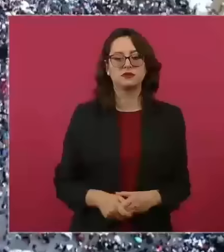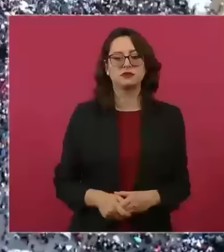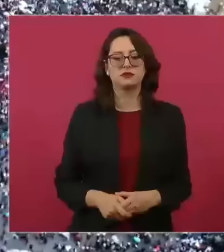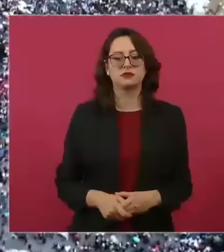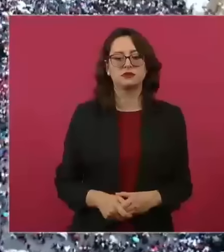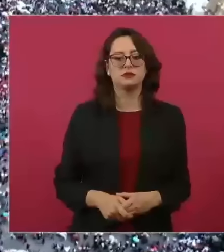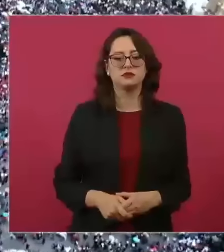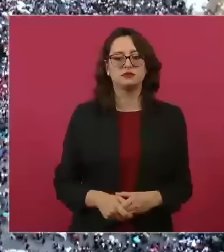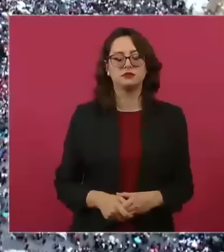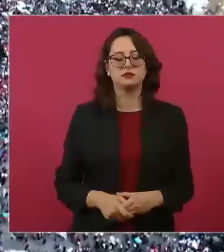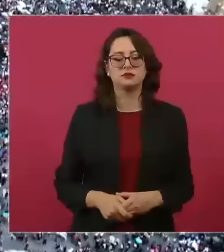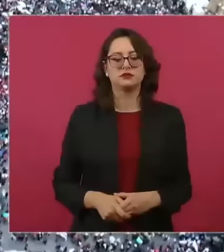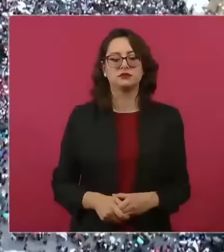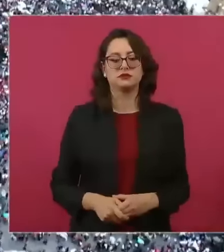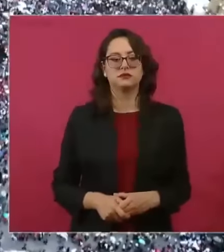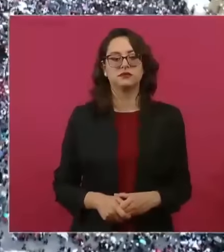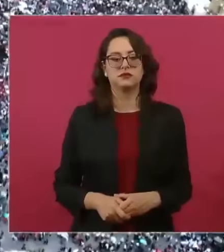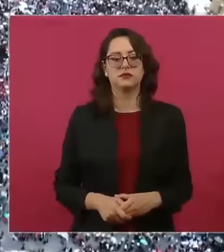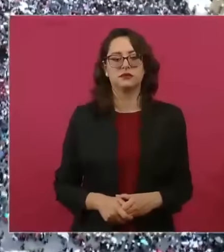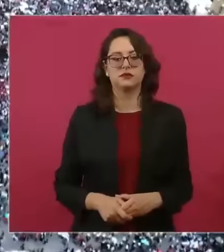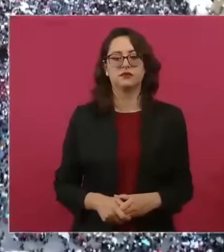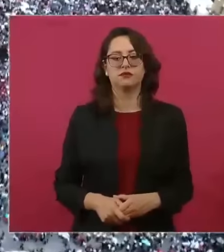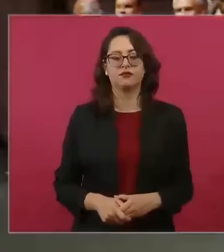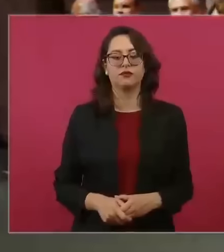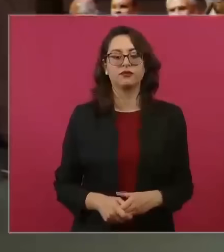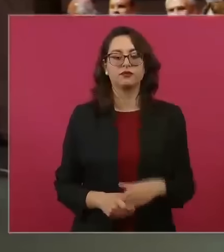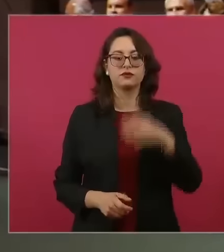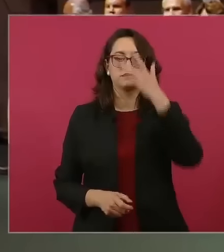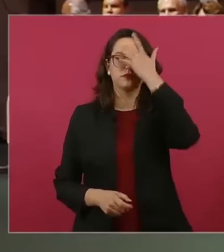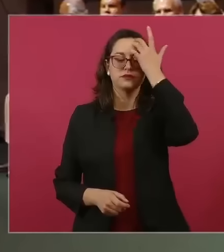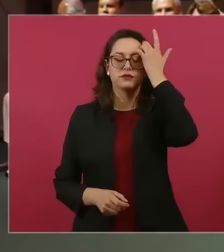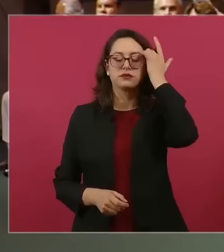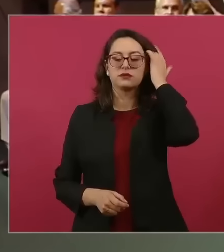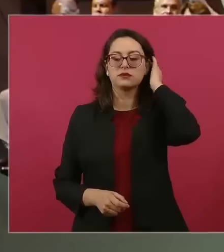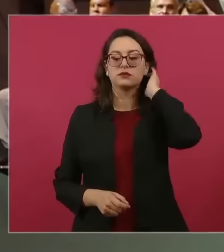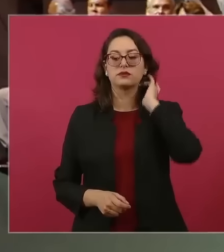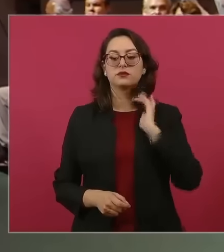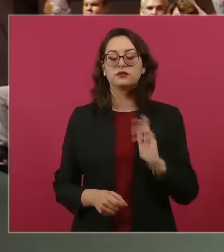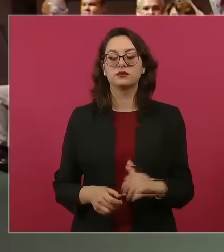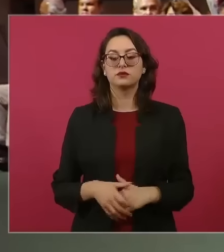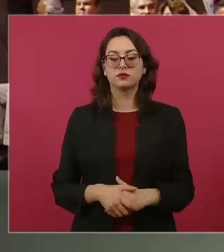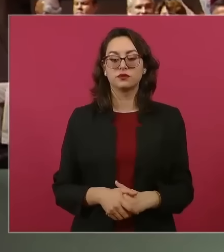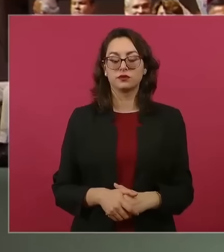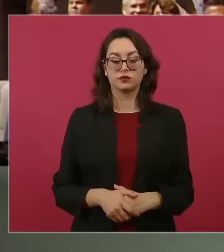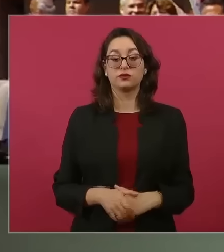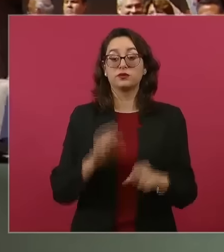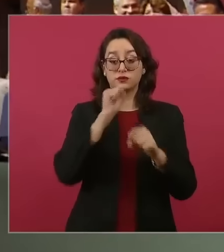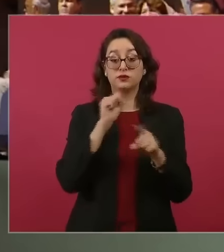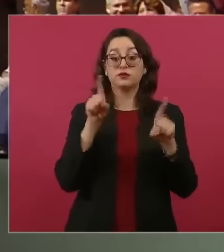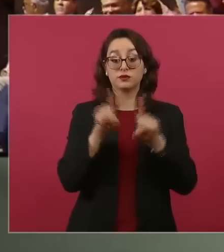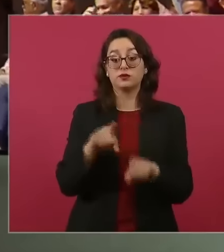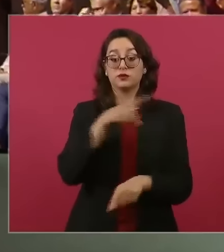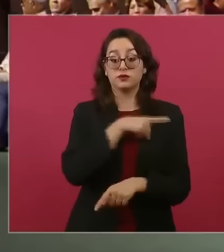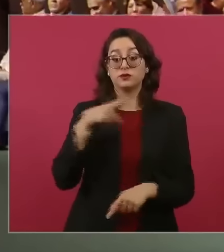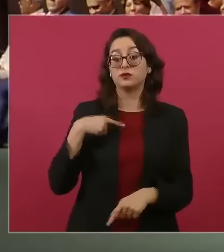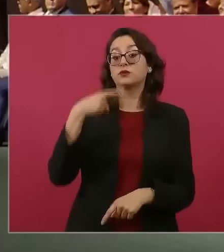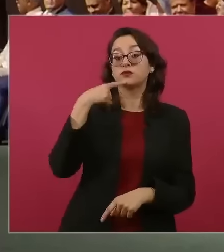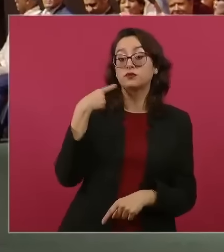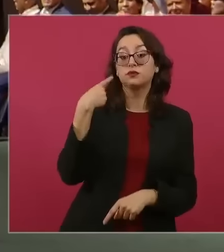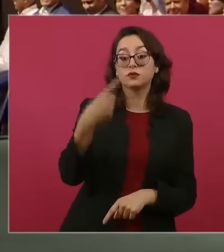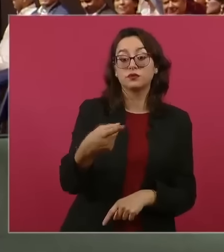para expresar que, a diferencia de lo que sucedía durante los gobiernos neoliberales o